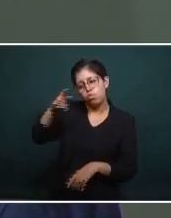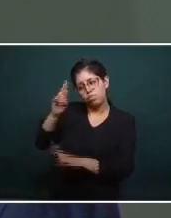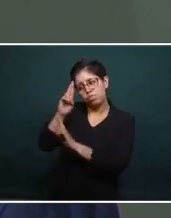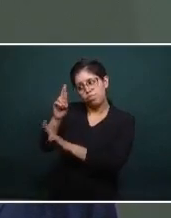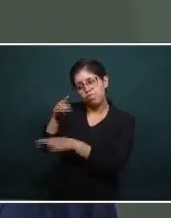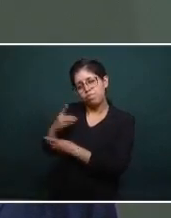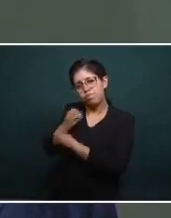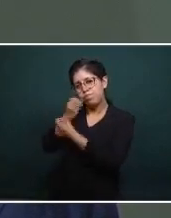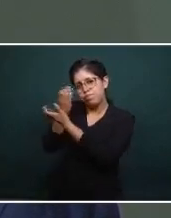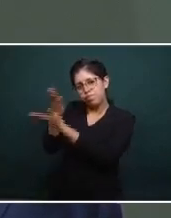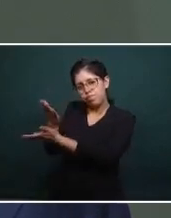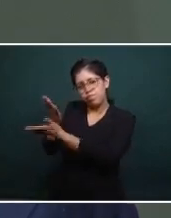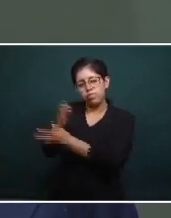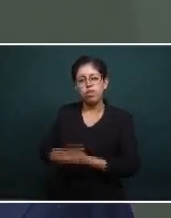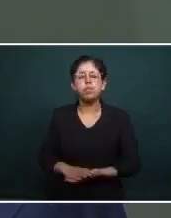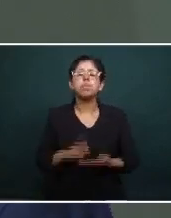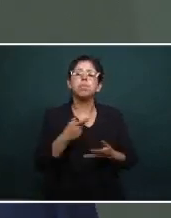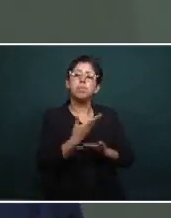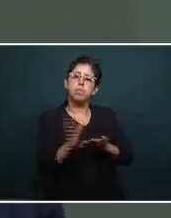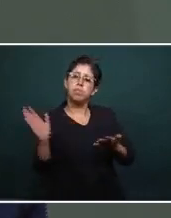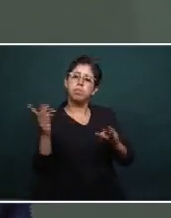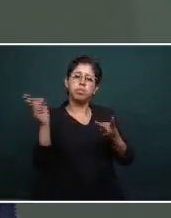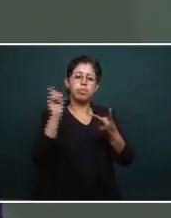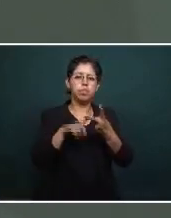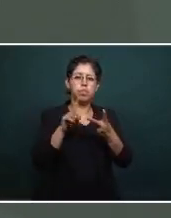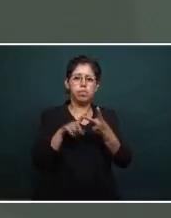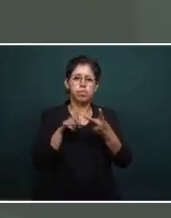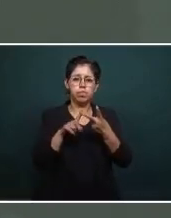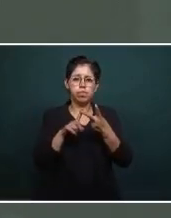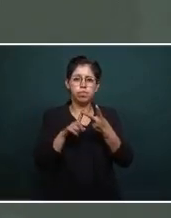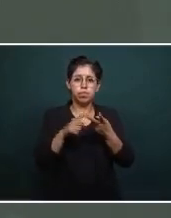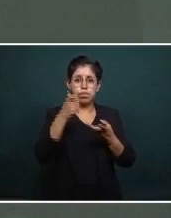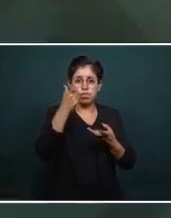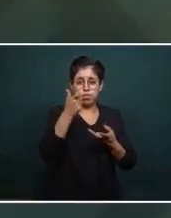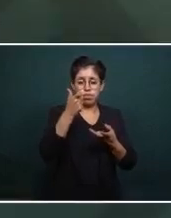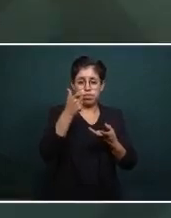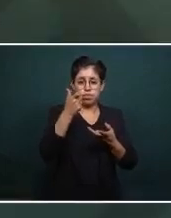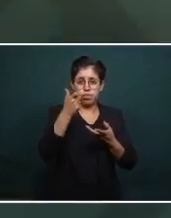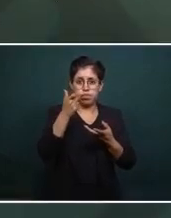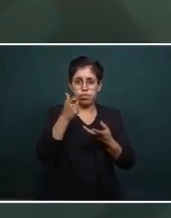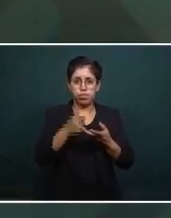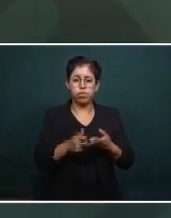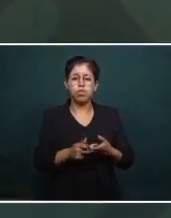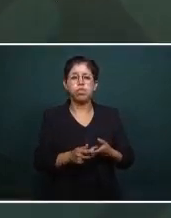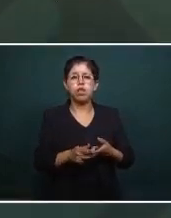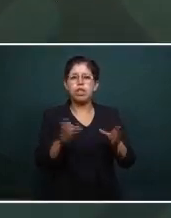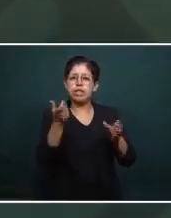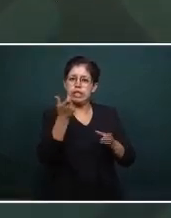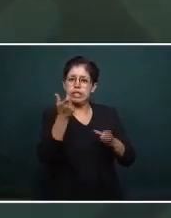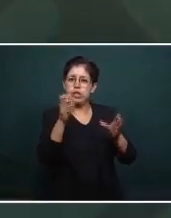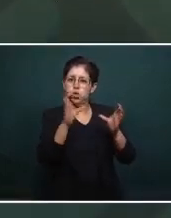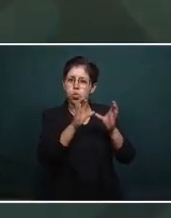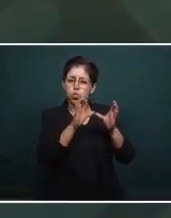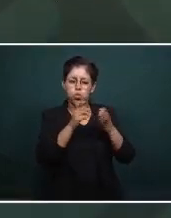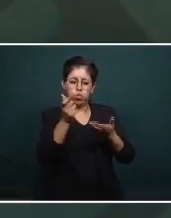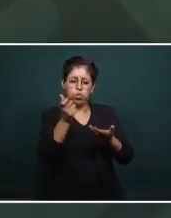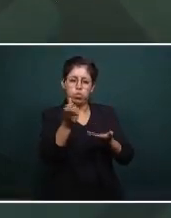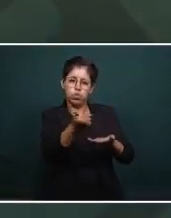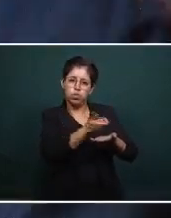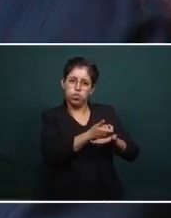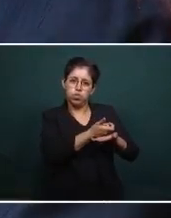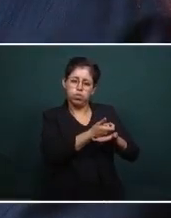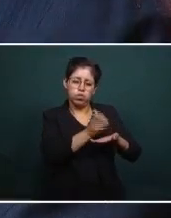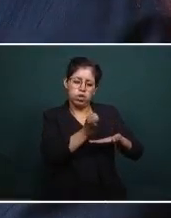respetuosa. Acerca de la congelación de las cuentas, son procesos que está llevando a cabo la